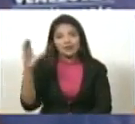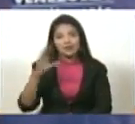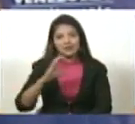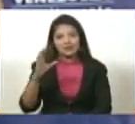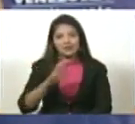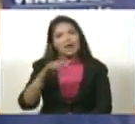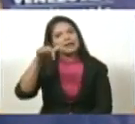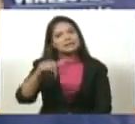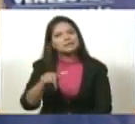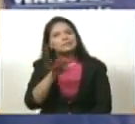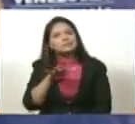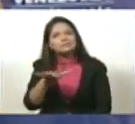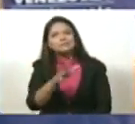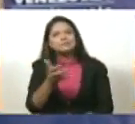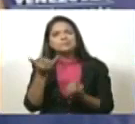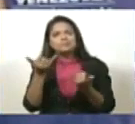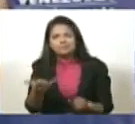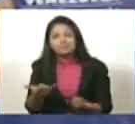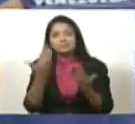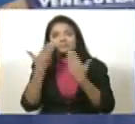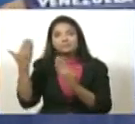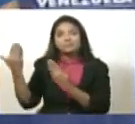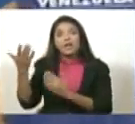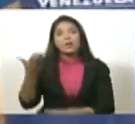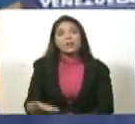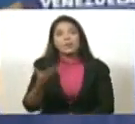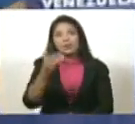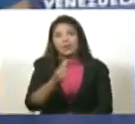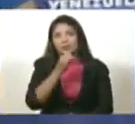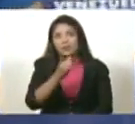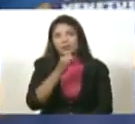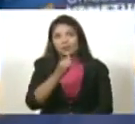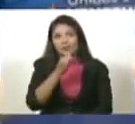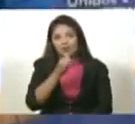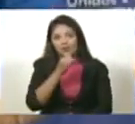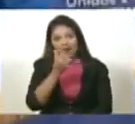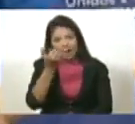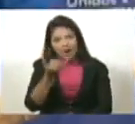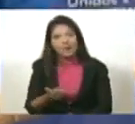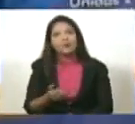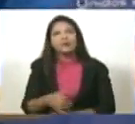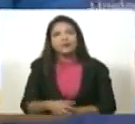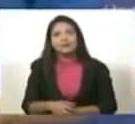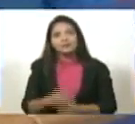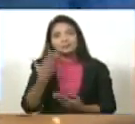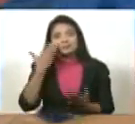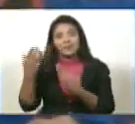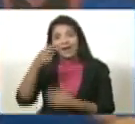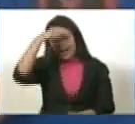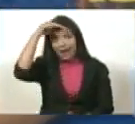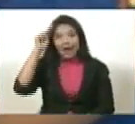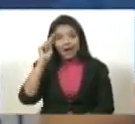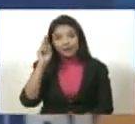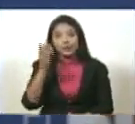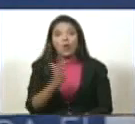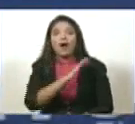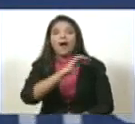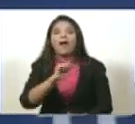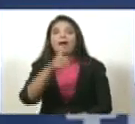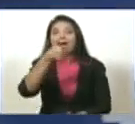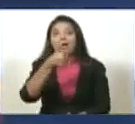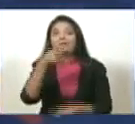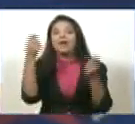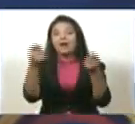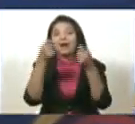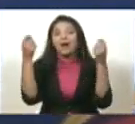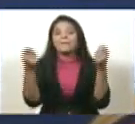Nos encontramos en este momento, vamos a escuchar importante información que se genera a esta hora con Héctor Rodríguez, jefe del Comando de Campaña